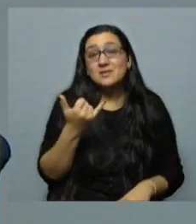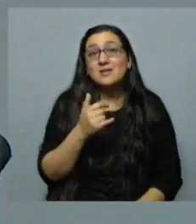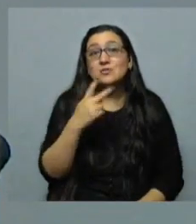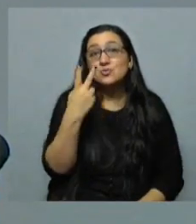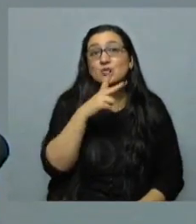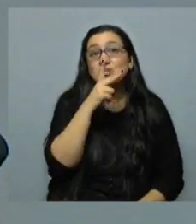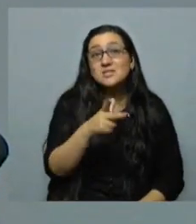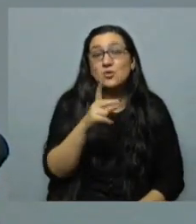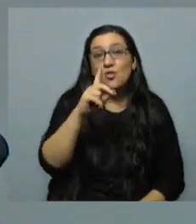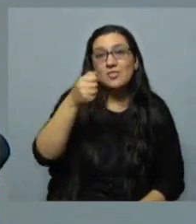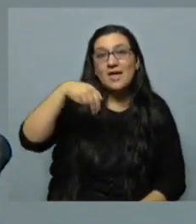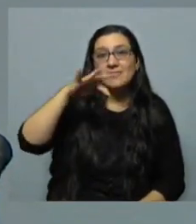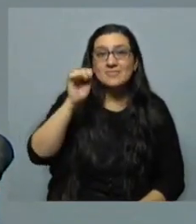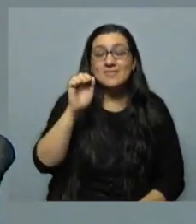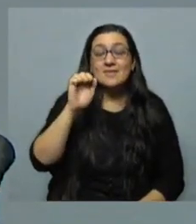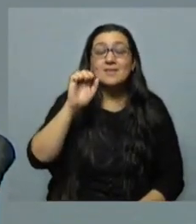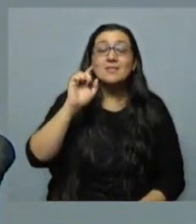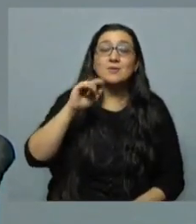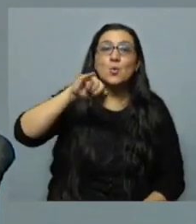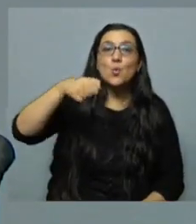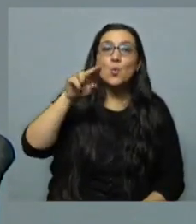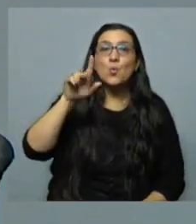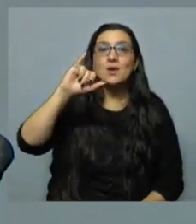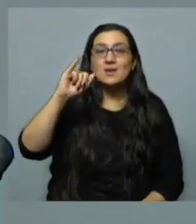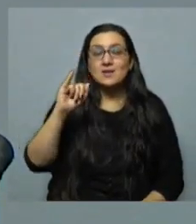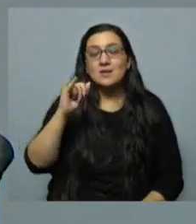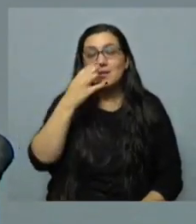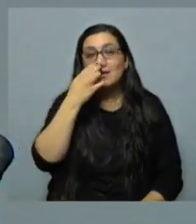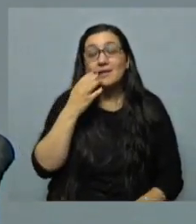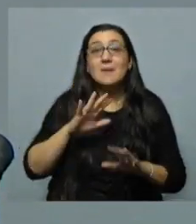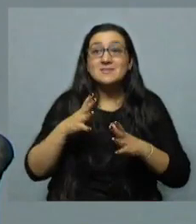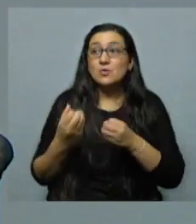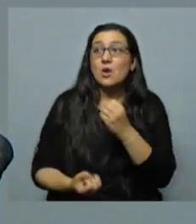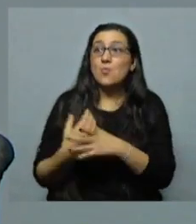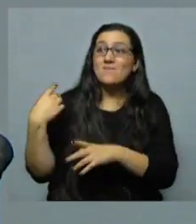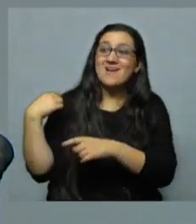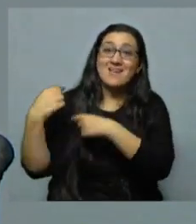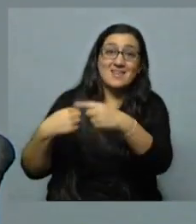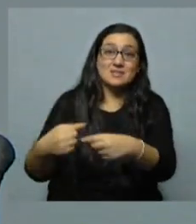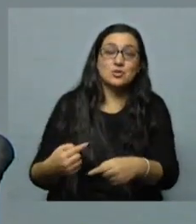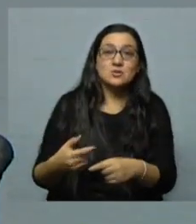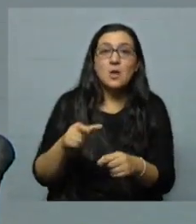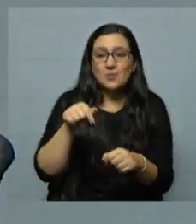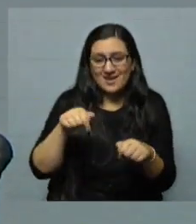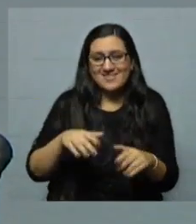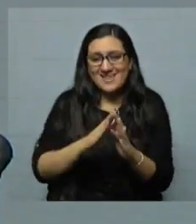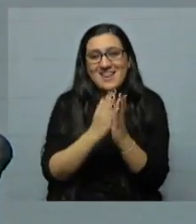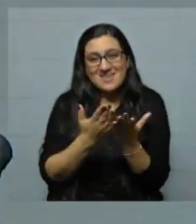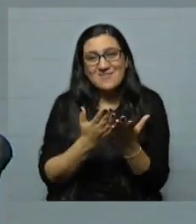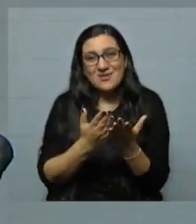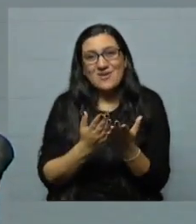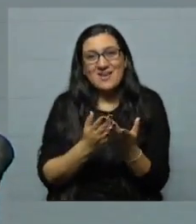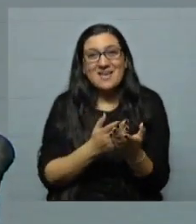Juli. ¿Qué ha pasado con las nuevas generaciones que están, por ejemplo, es un libro muy manejable para ellos, tiene ese sentido del humor que tenés